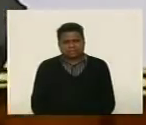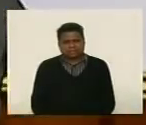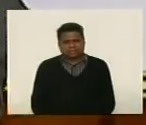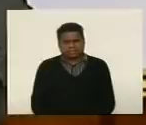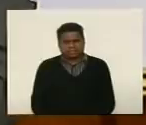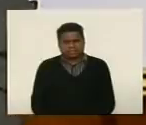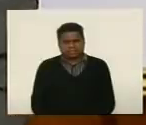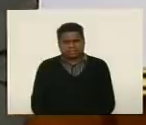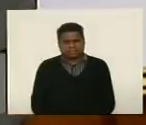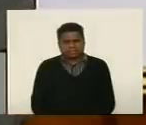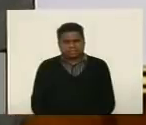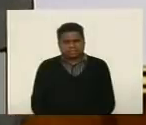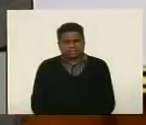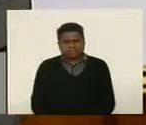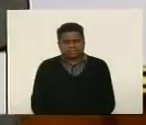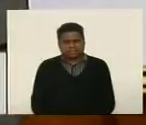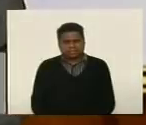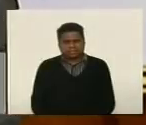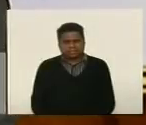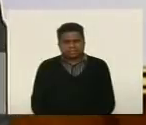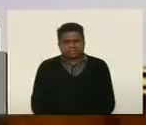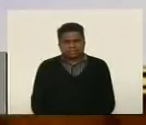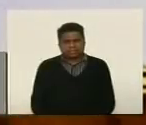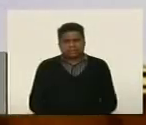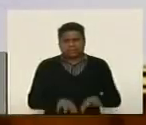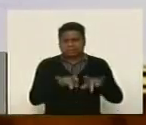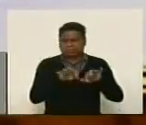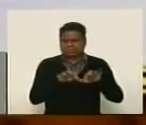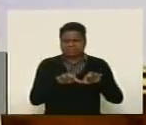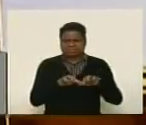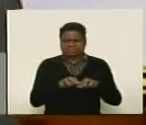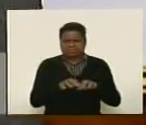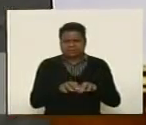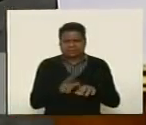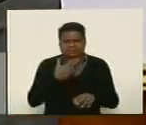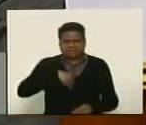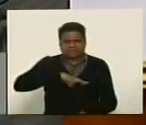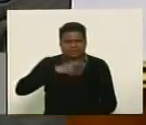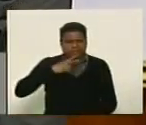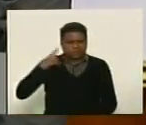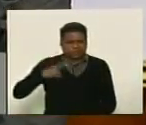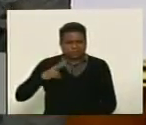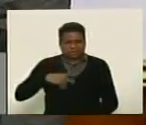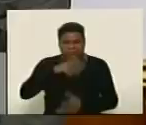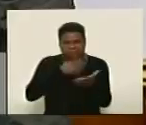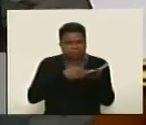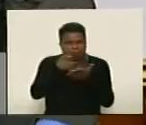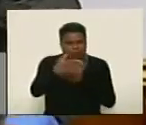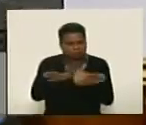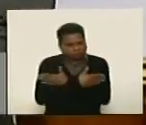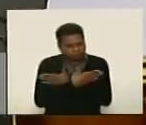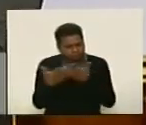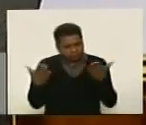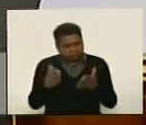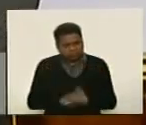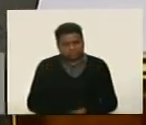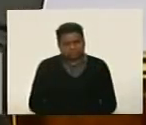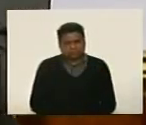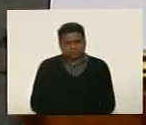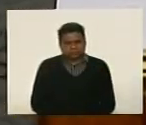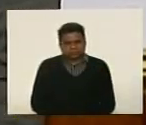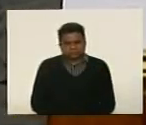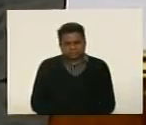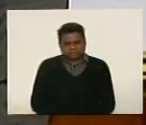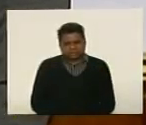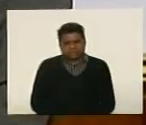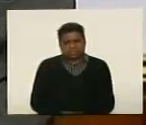periodista y exministra de comunicación. Para nosotros verdaderamente es un honor y para mí integrar esta